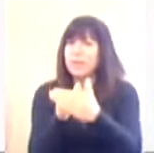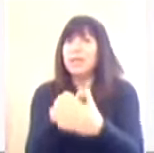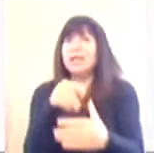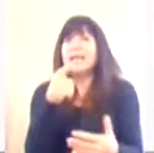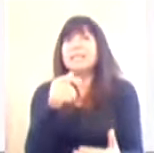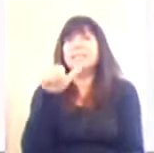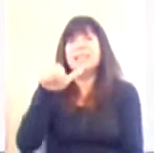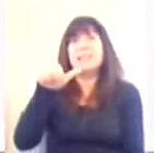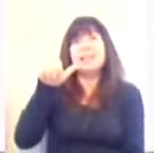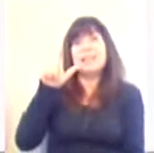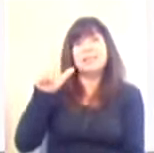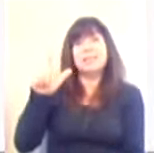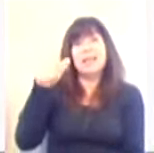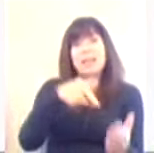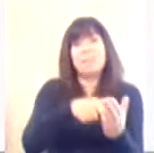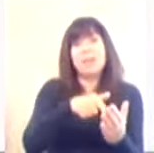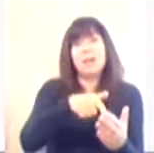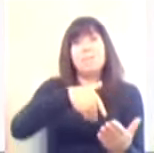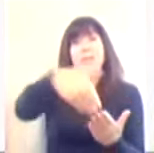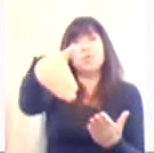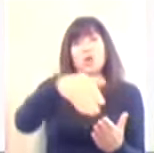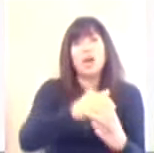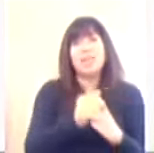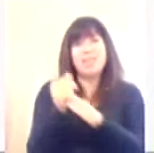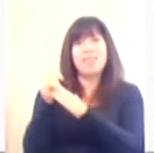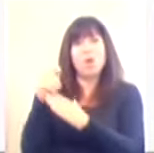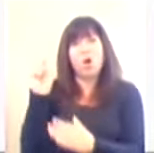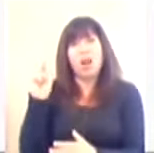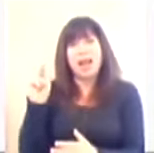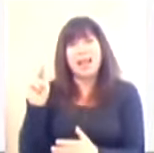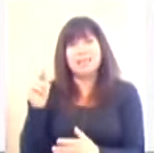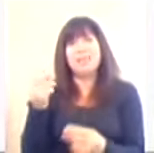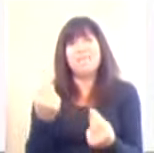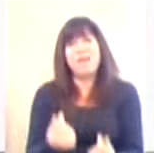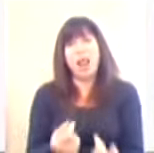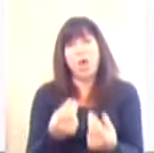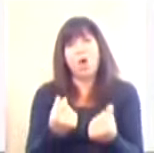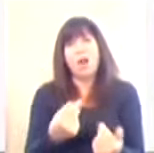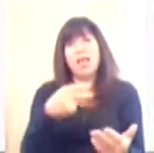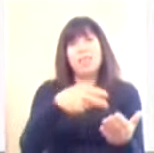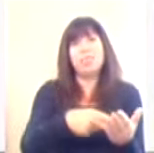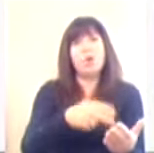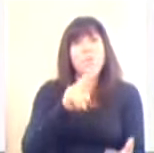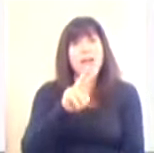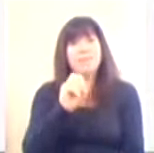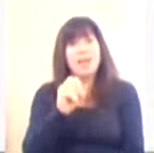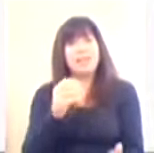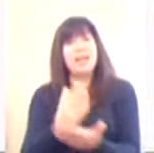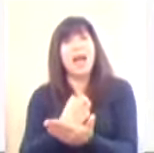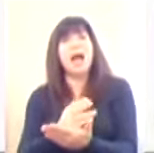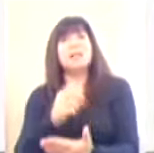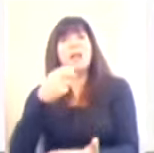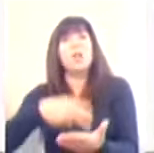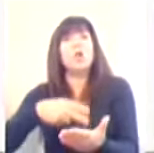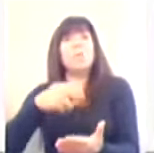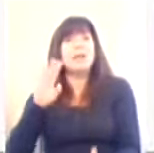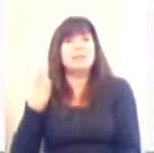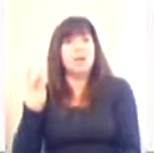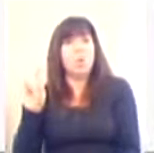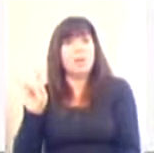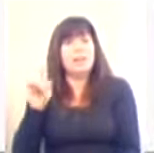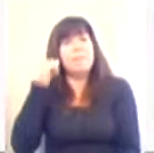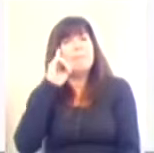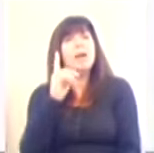de 67.000 millones de dólares en valor presente del 2020 al 2050. Pero ese